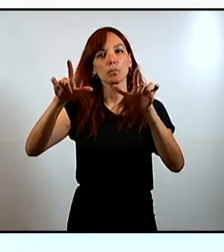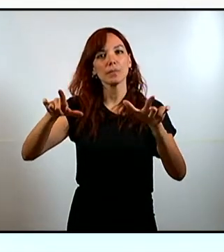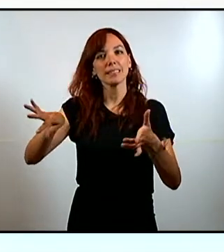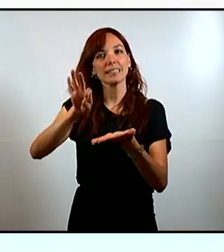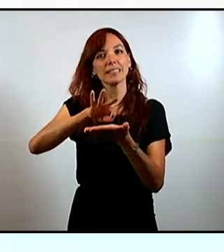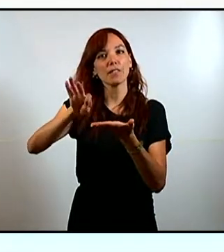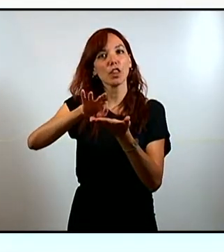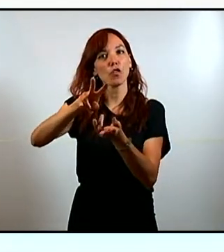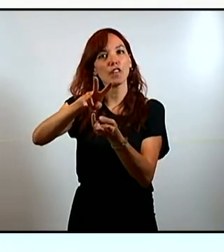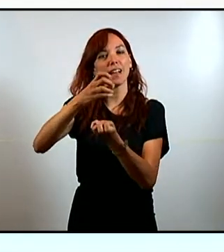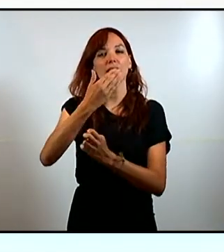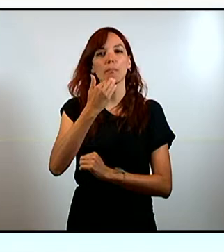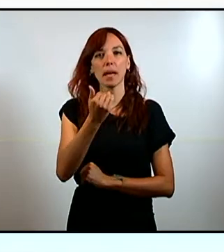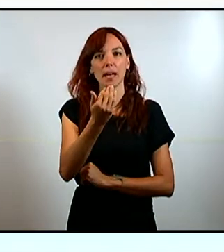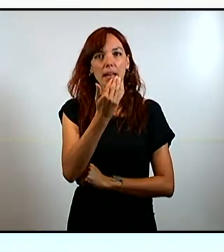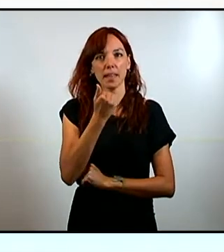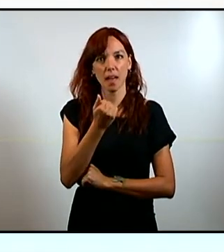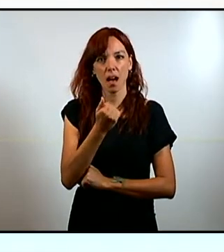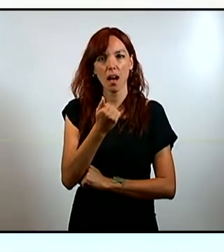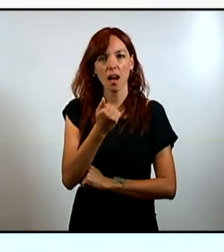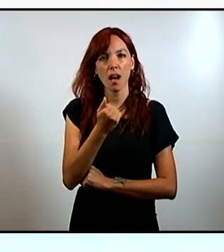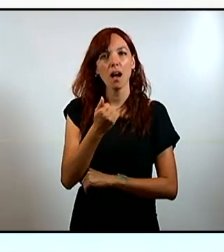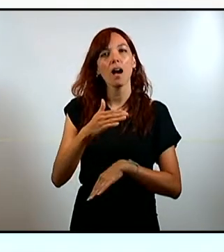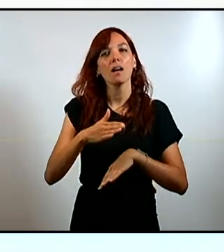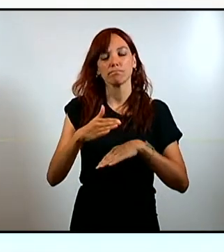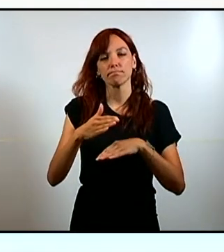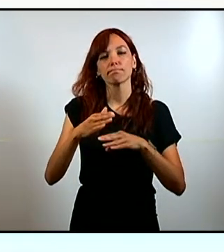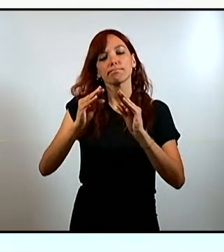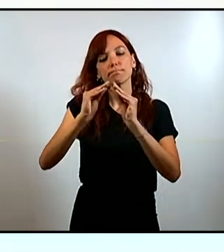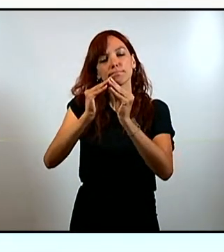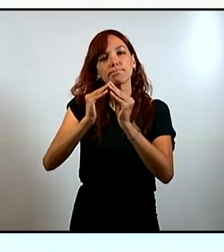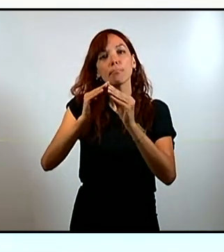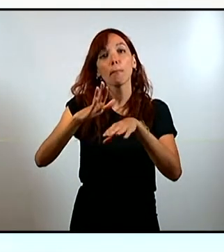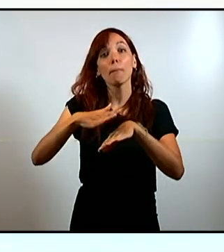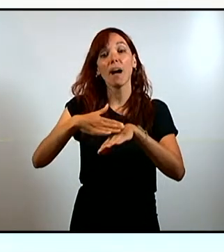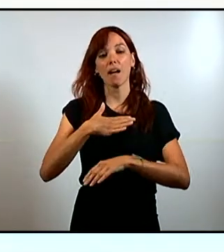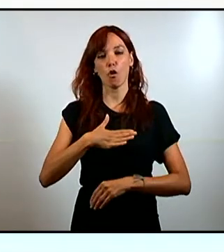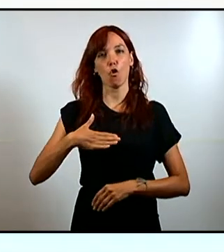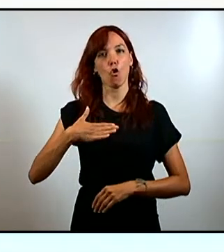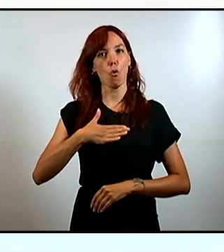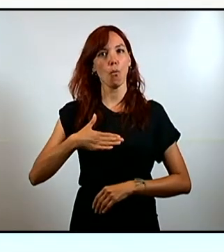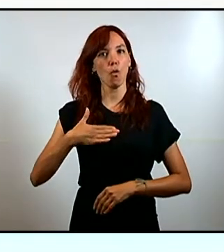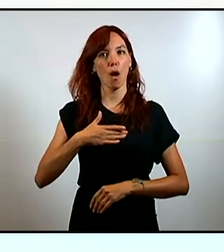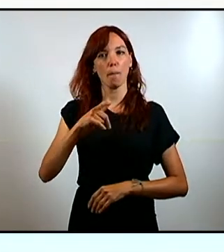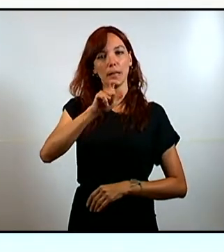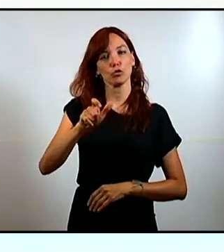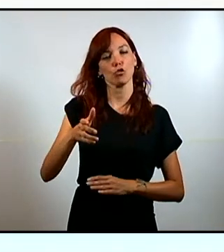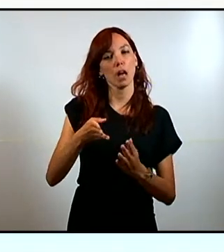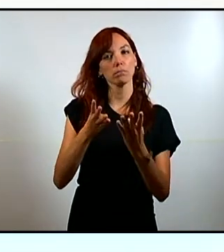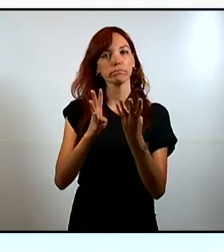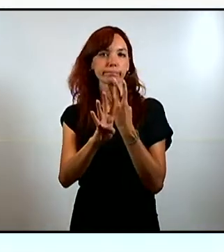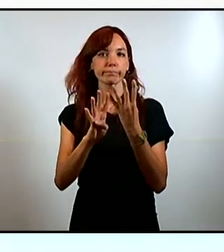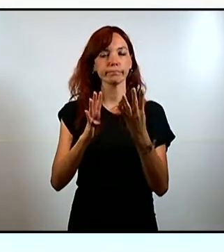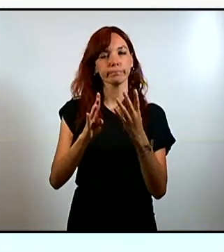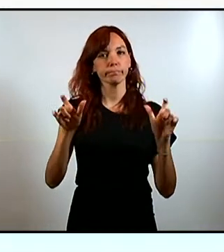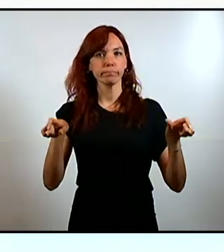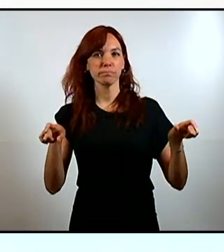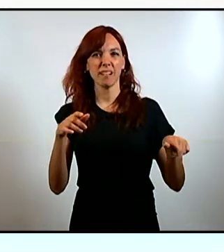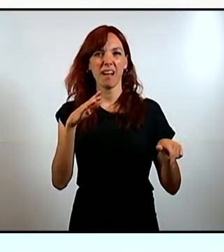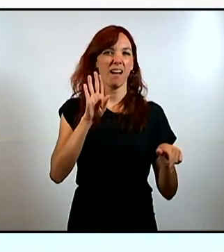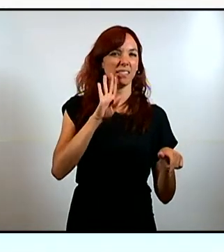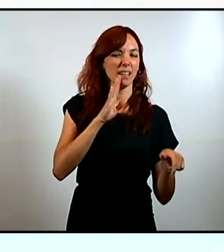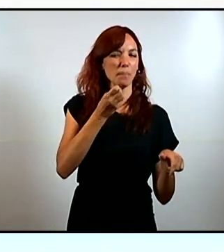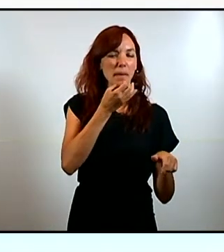Mérida para hacer más cómodo a los contribuyentes su estancia y su espera y su momento que están allí, que estaban un poco